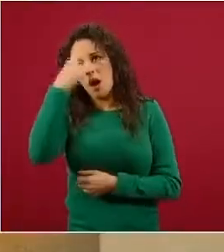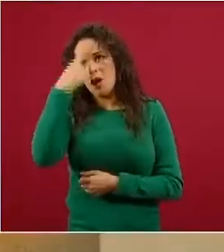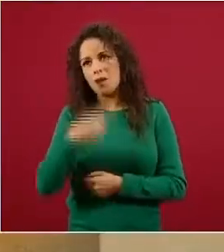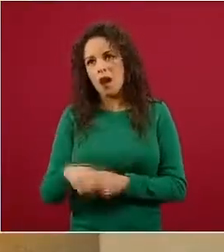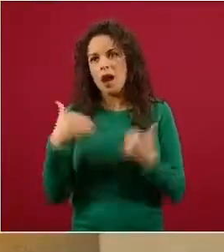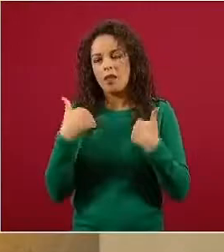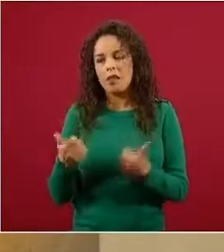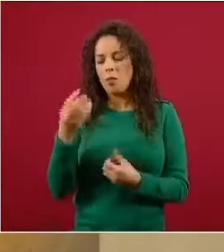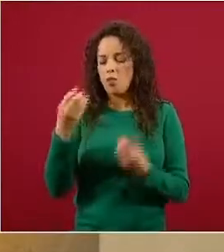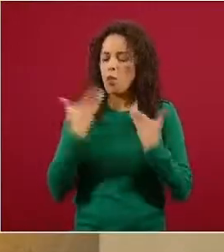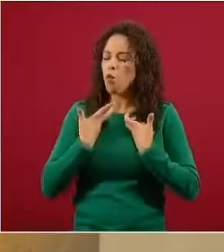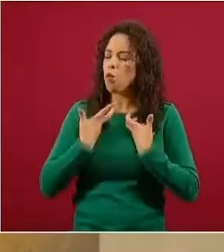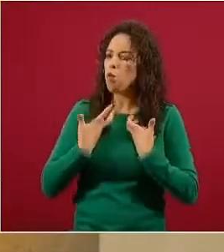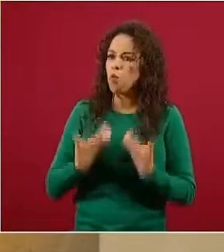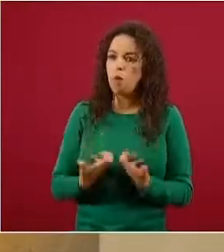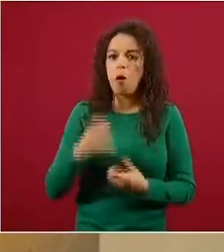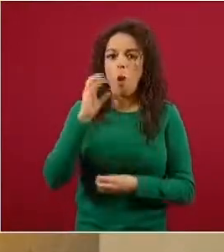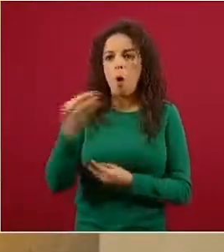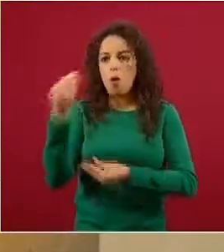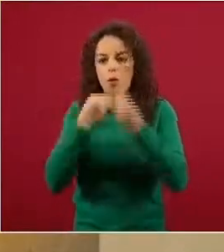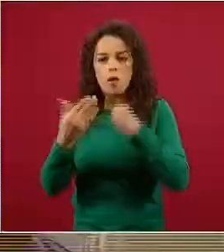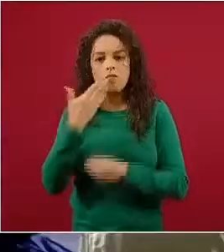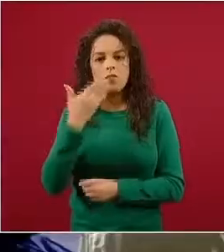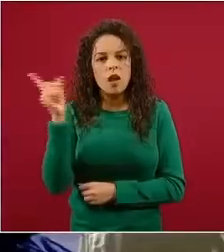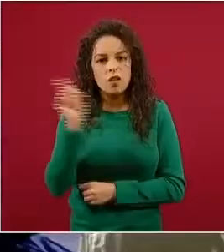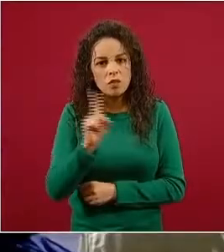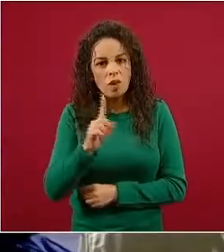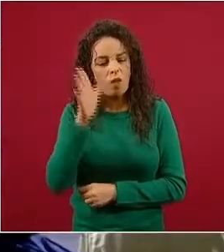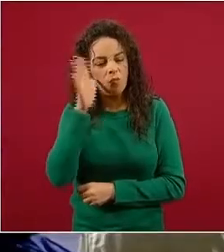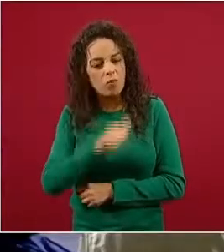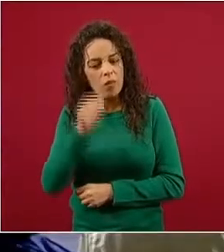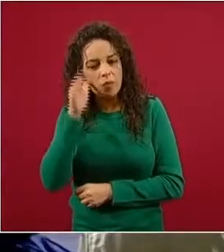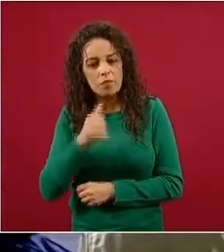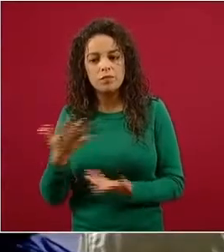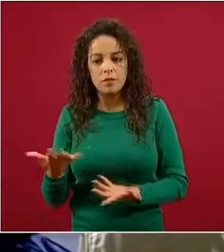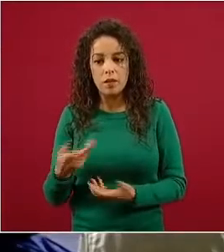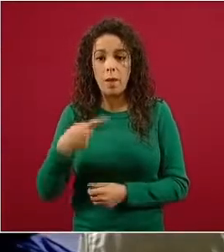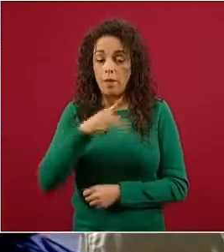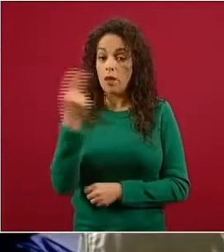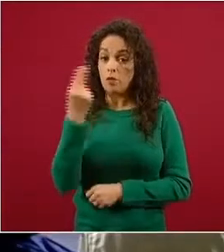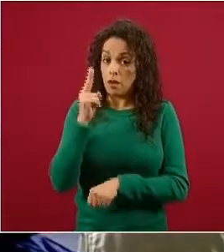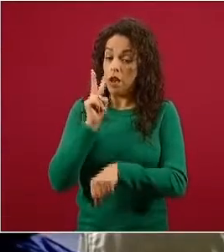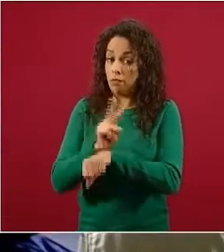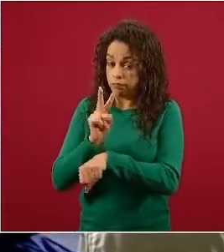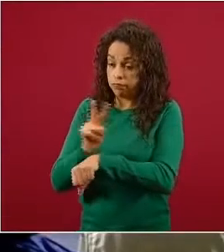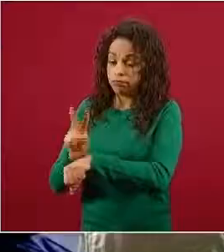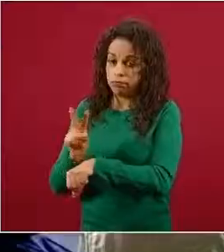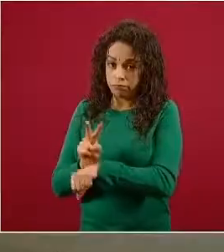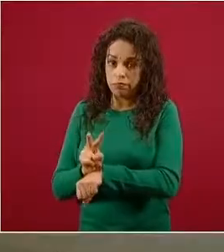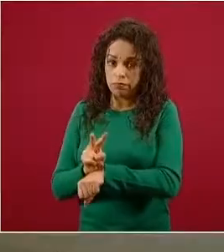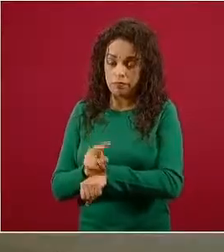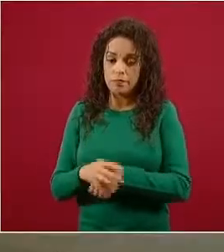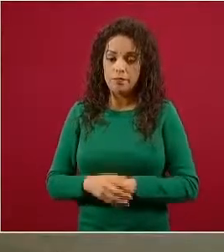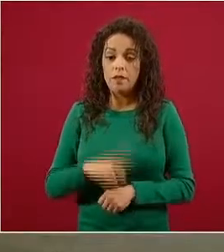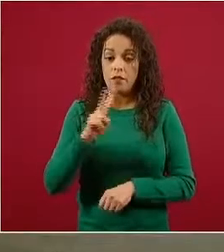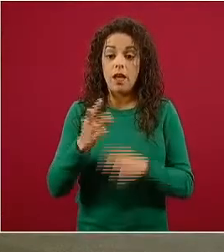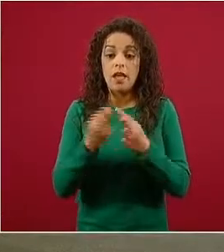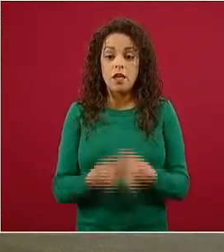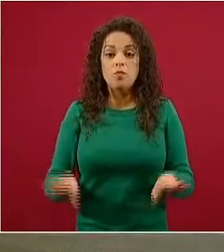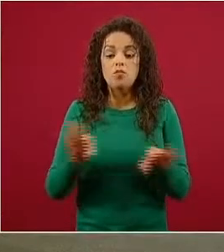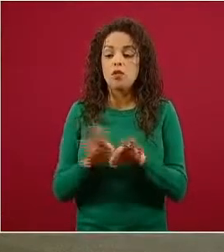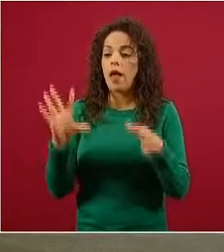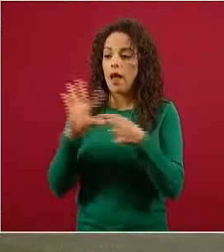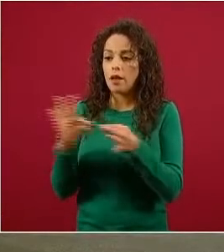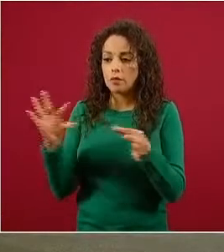importante que tengamos en cuenta que el envejecimiento no es un proceso normal, es un proceso normal, pero no es sencillo,